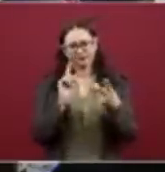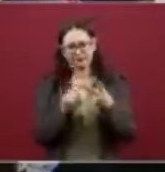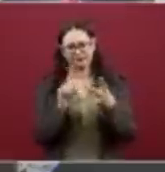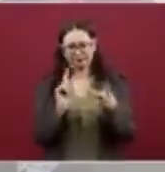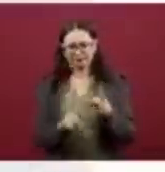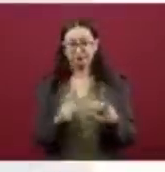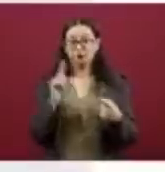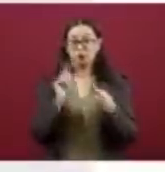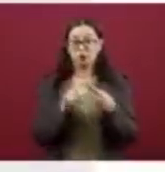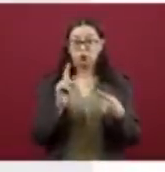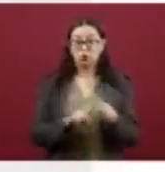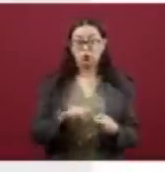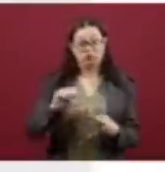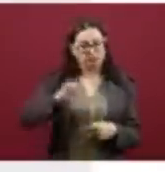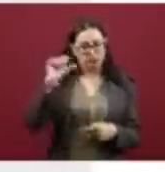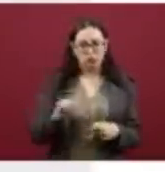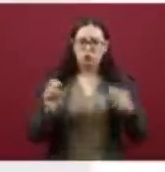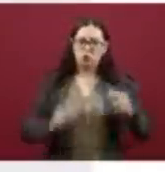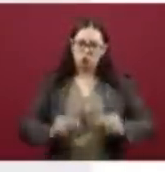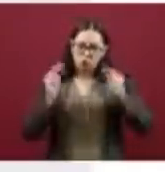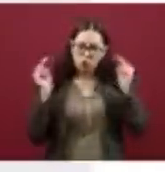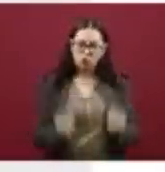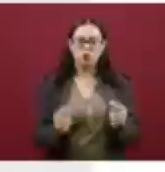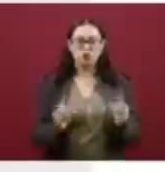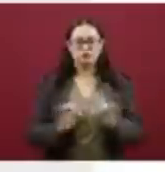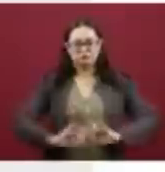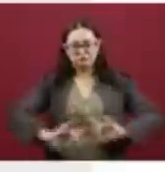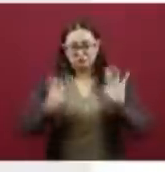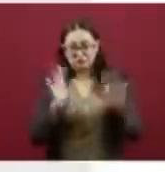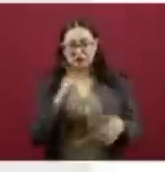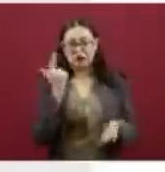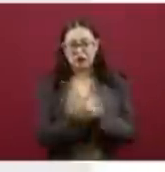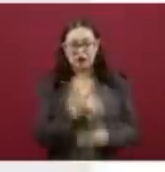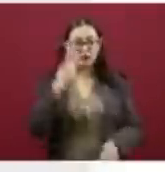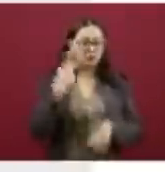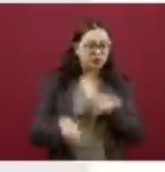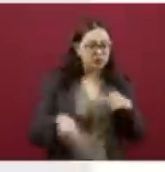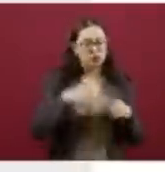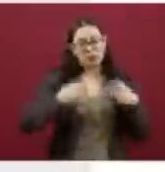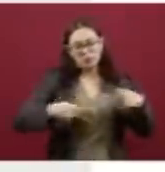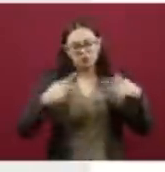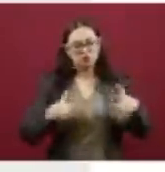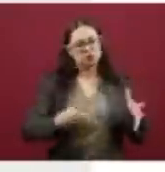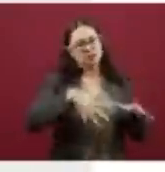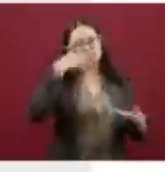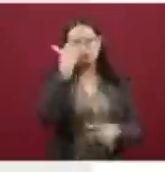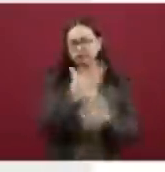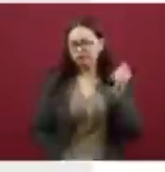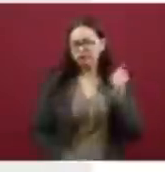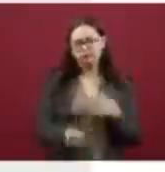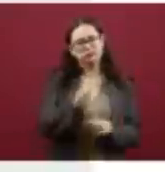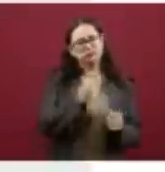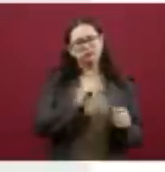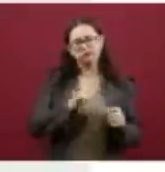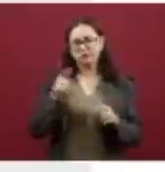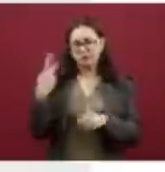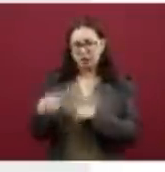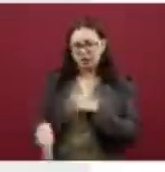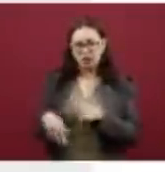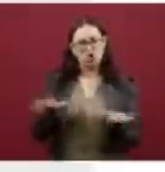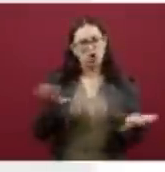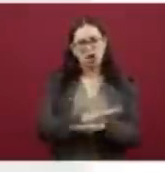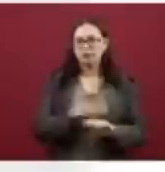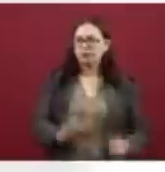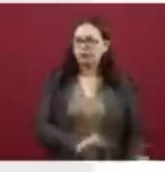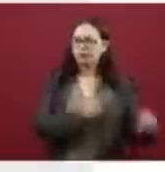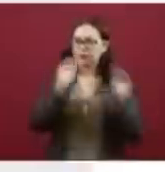urgentes, que tiene que ver con situaciones de alto riesgo, que implica la evacuación de la persona que se encuentra en situación de riesgo, su reubicación